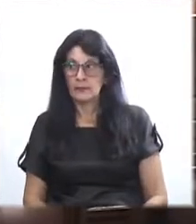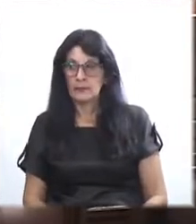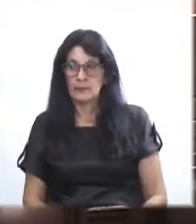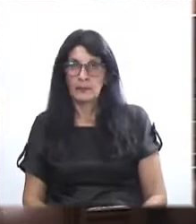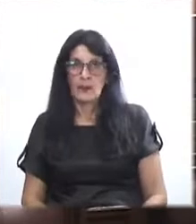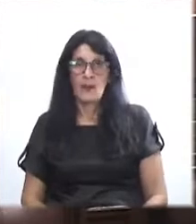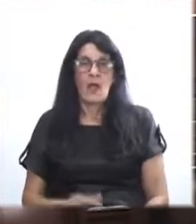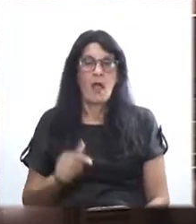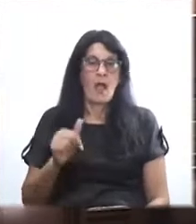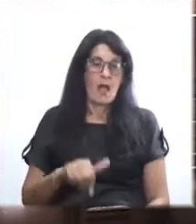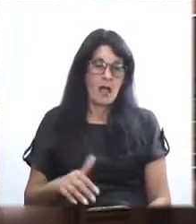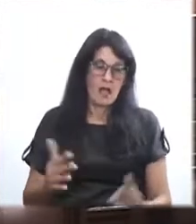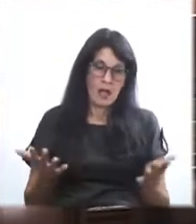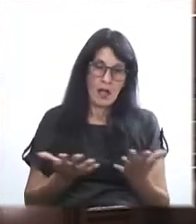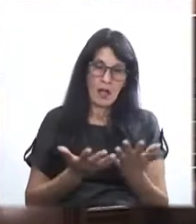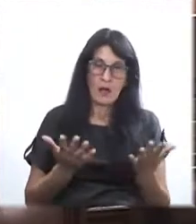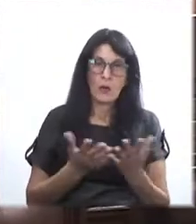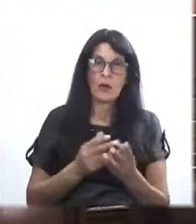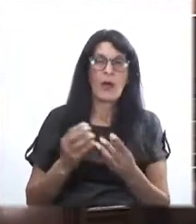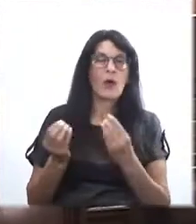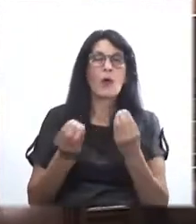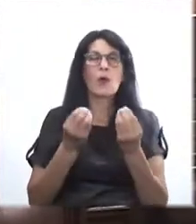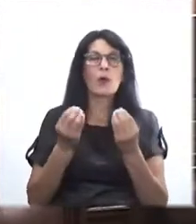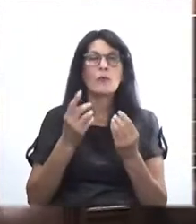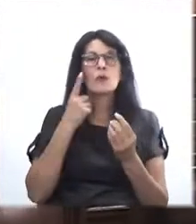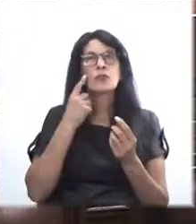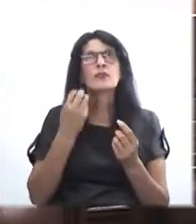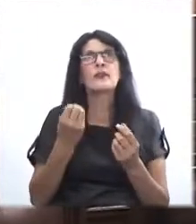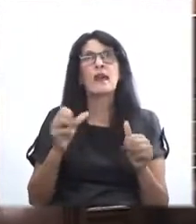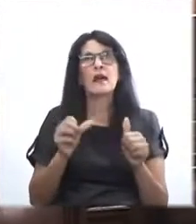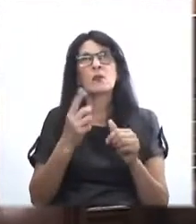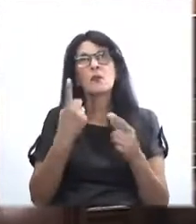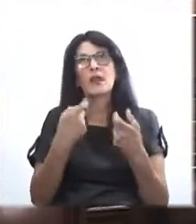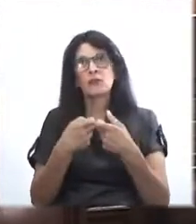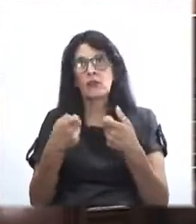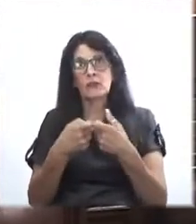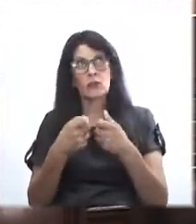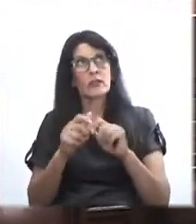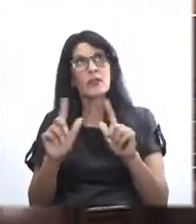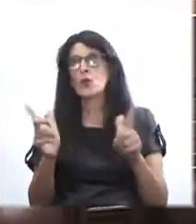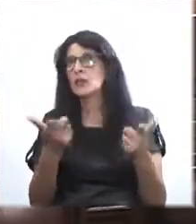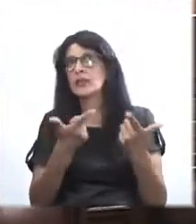Ahora, ¿cómo se relaciona una asociación que no tiene personería jurídica?